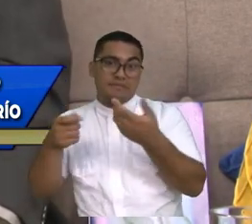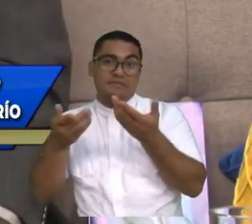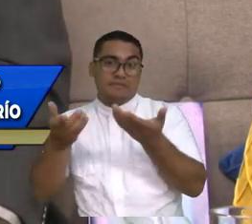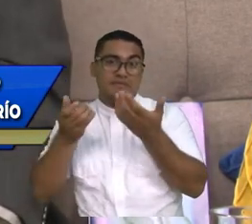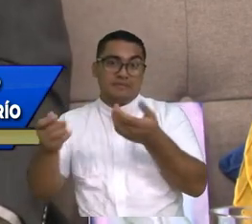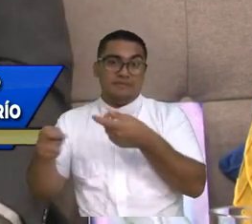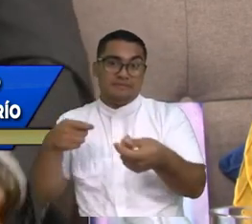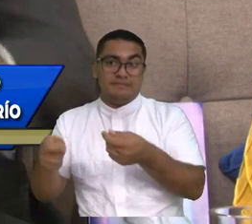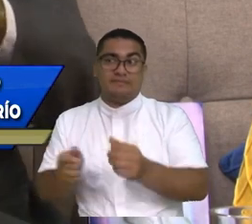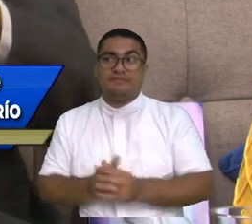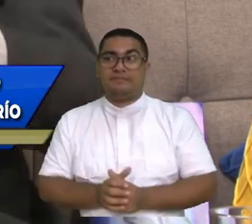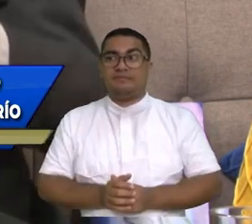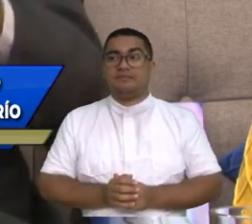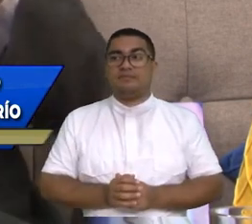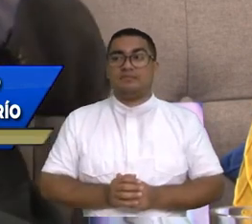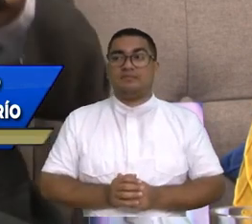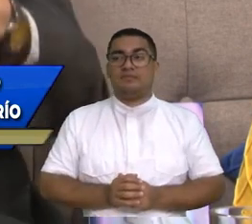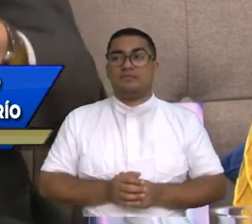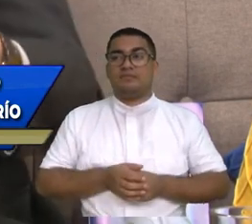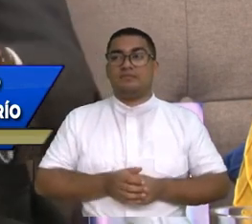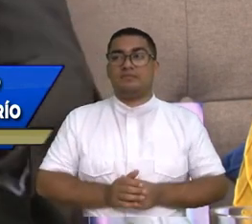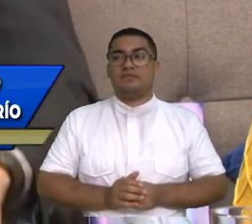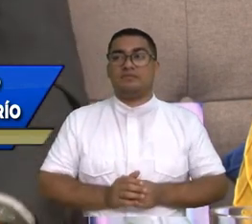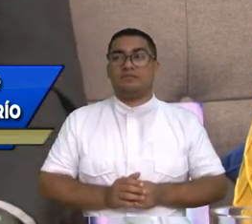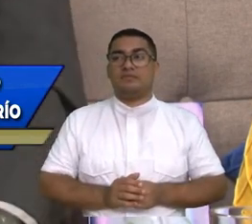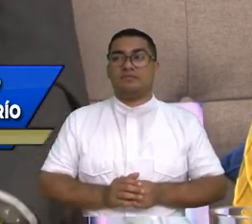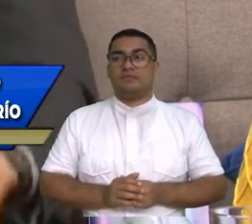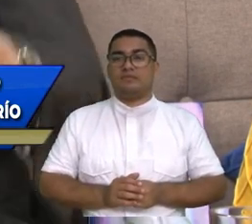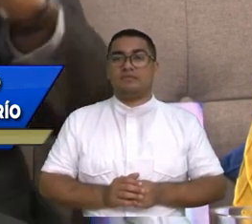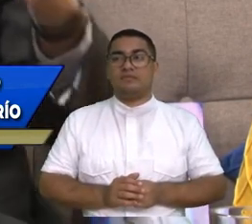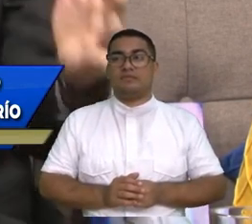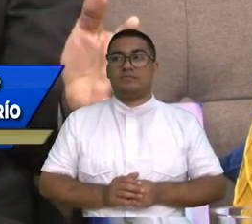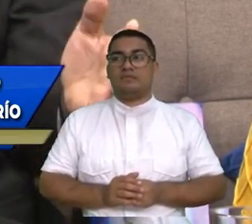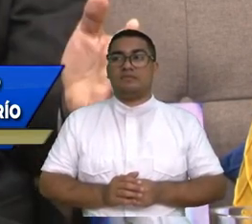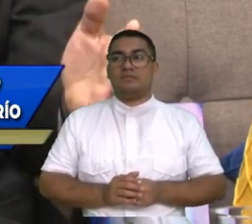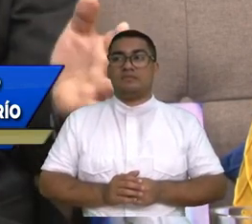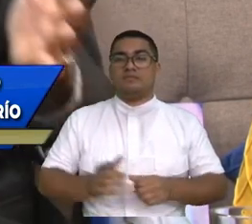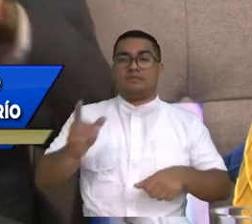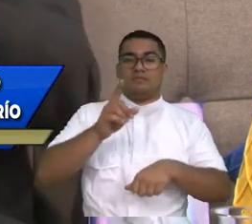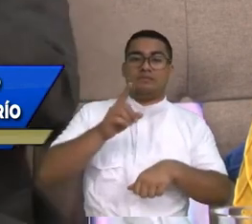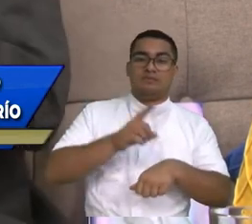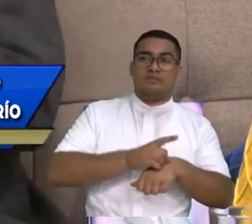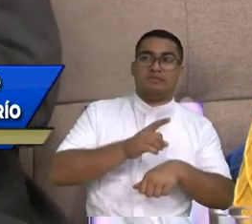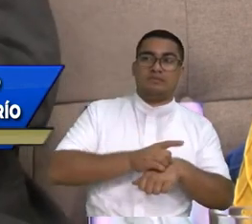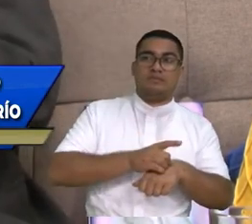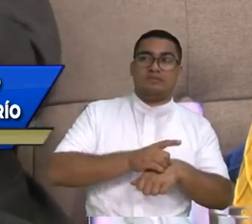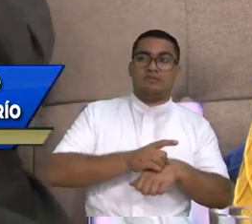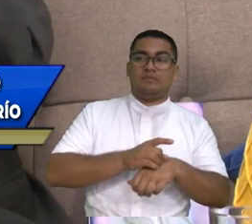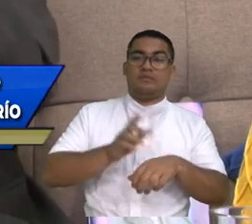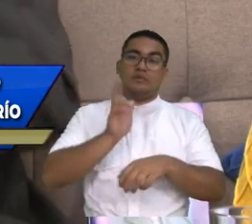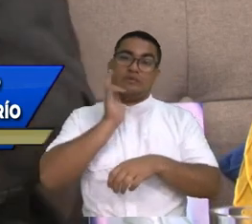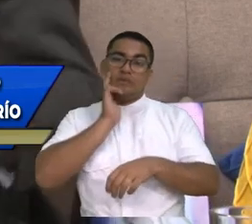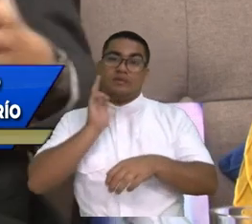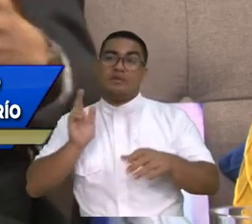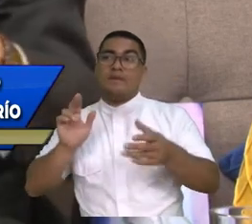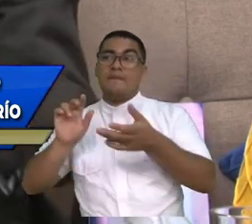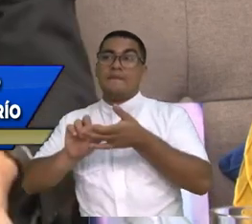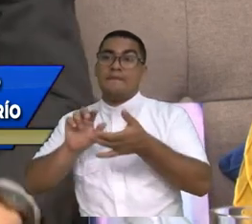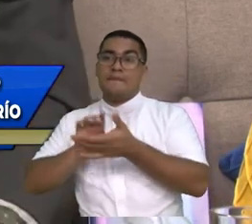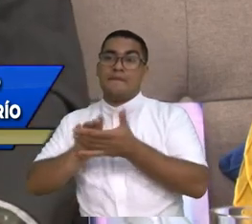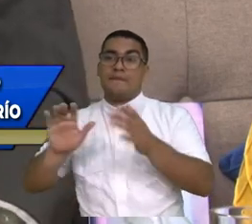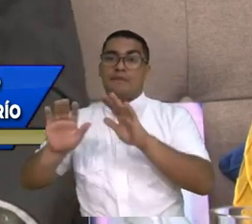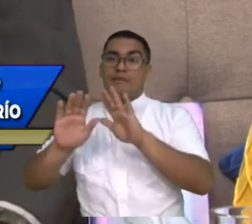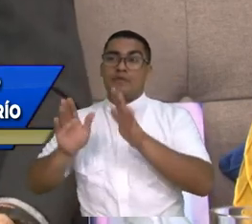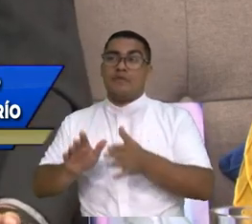cerebro. Entonces viene una reyerta entre los dos médicos, la esposa de Darío y el cuñado por el